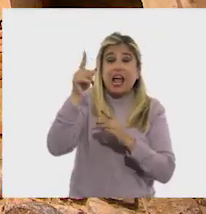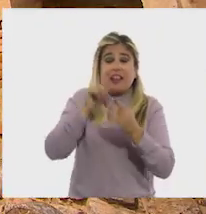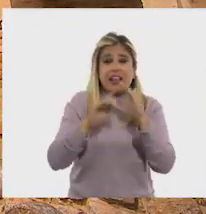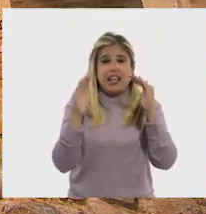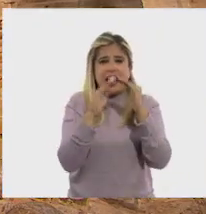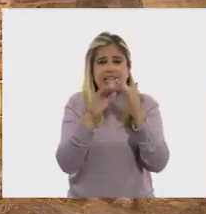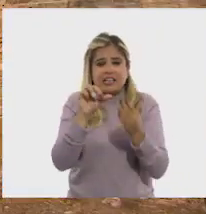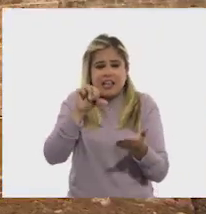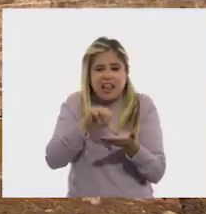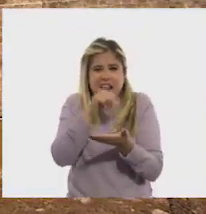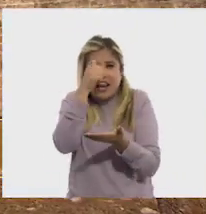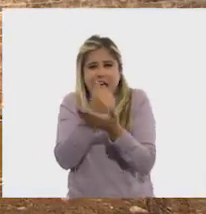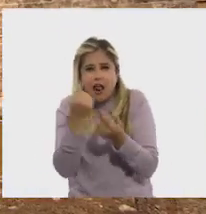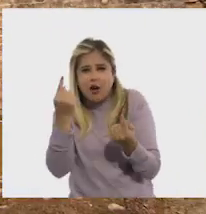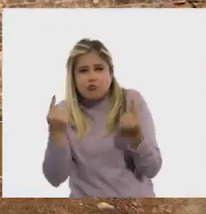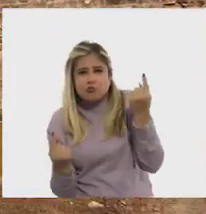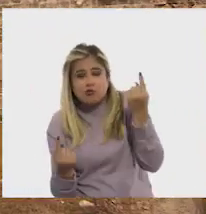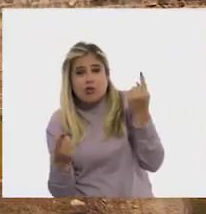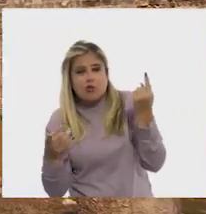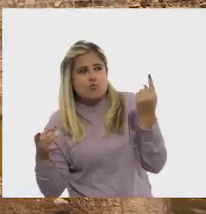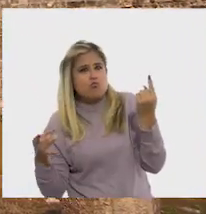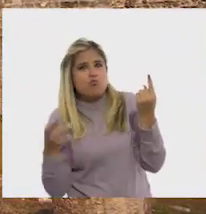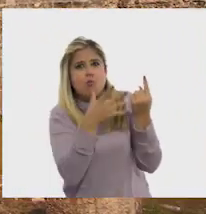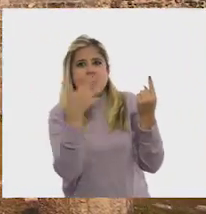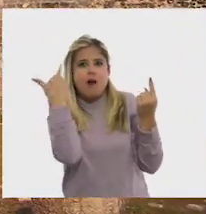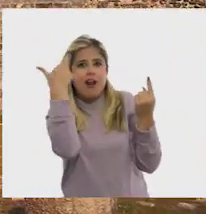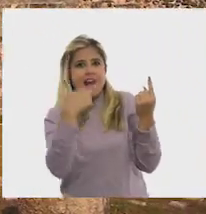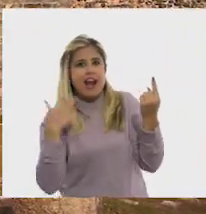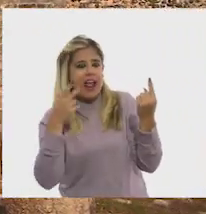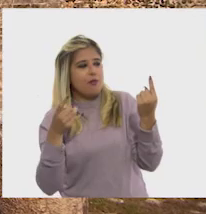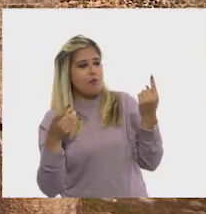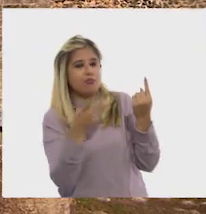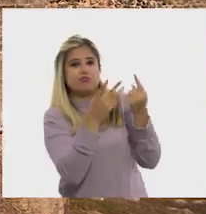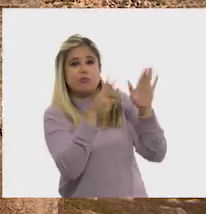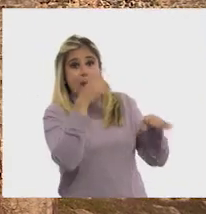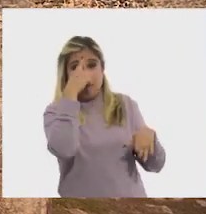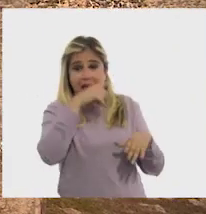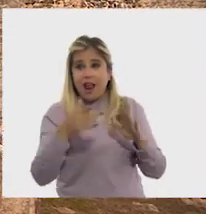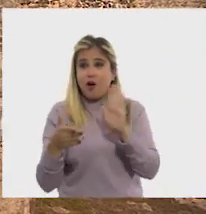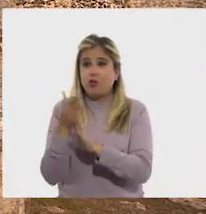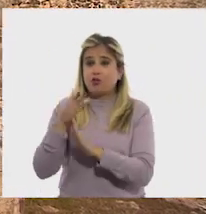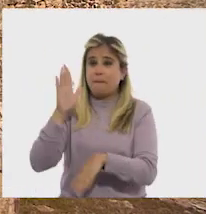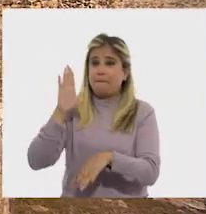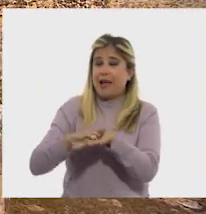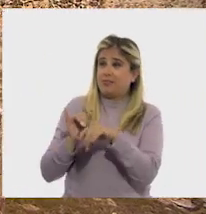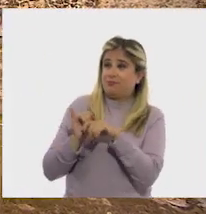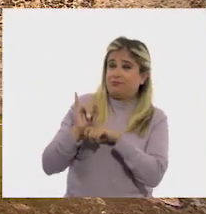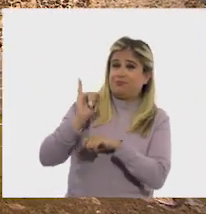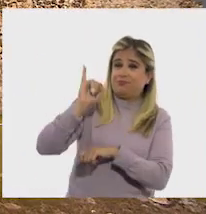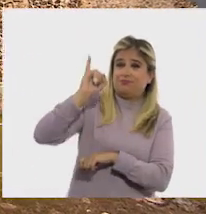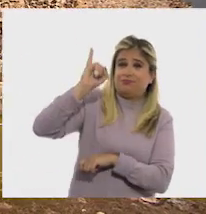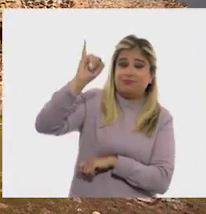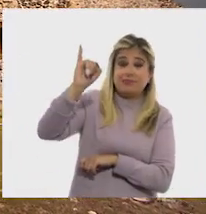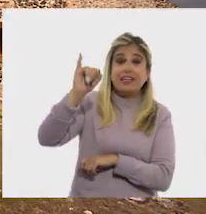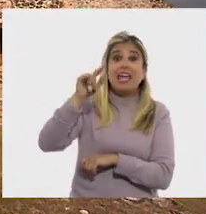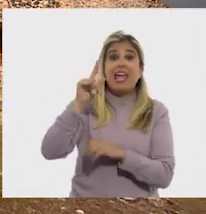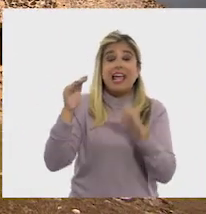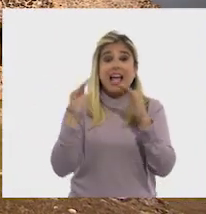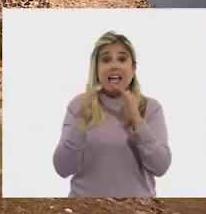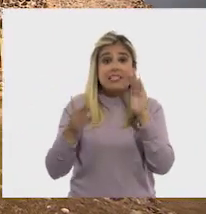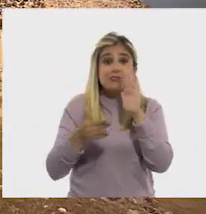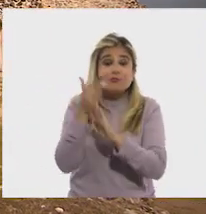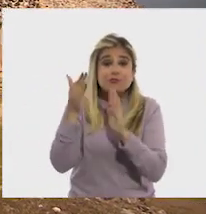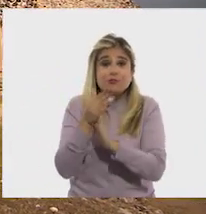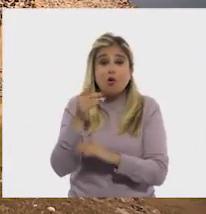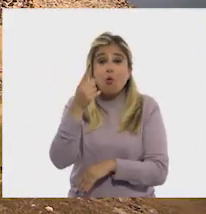enano que le ganó una competencia al rey de la ciudad para construir la casa más alta, y que además la construyó en